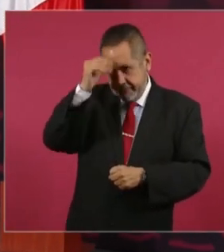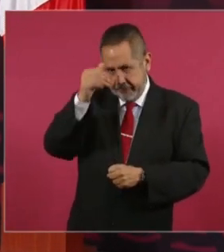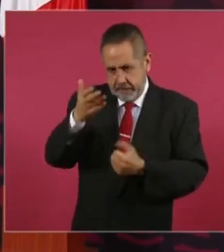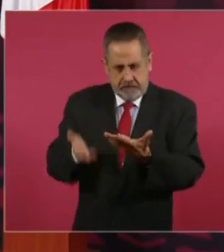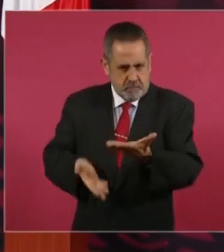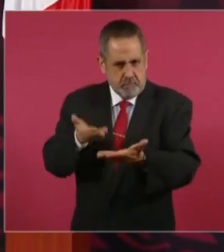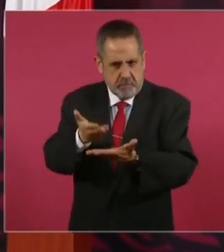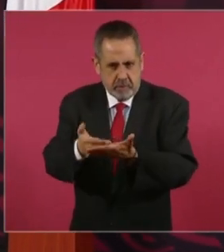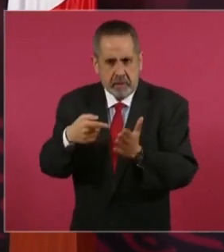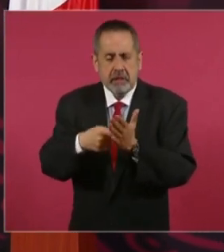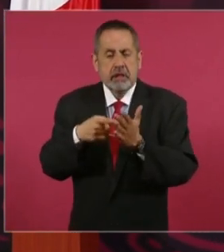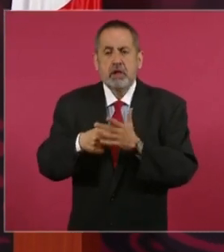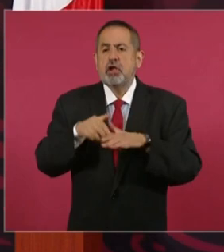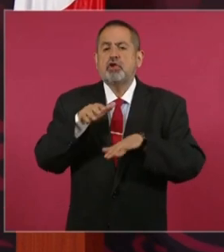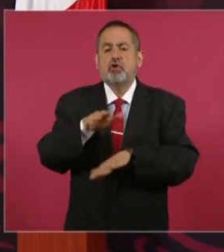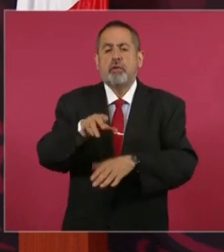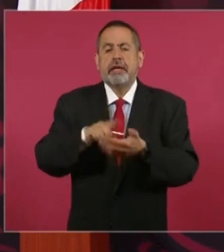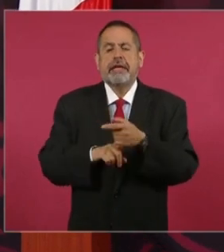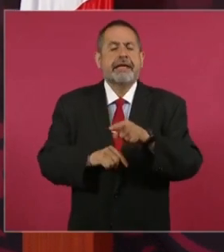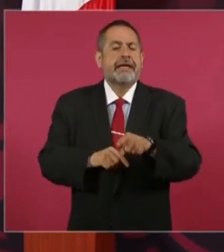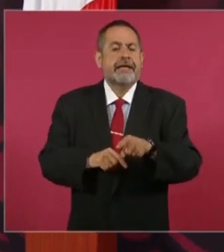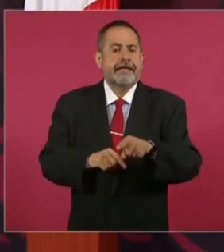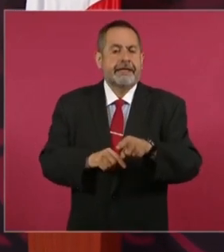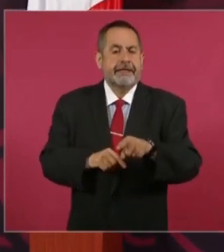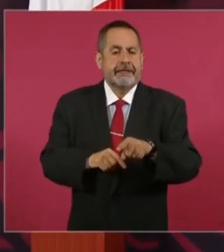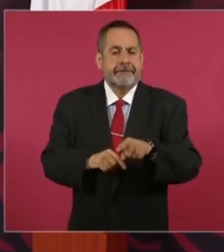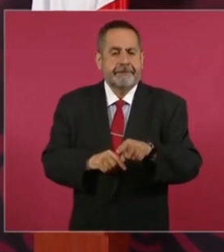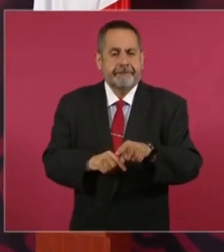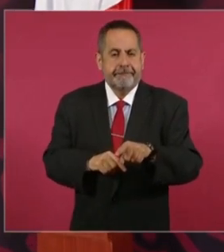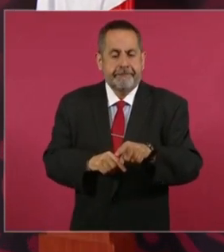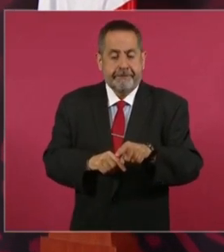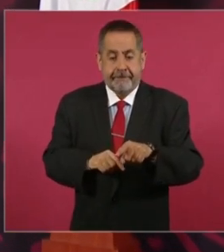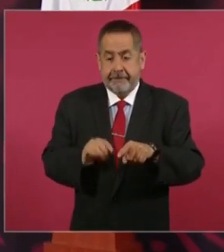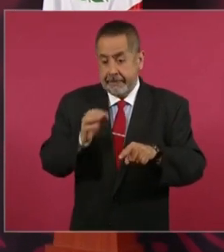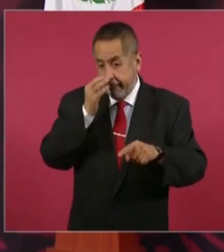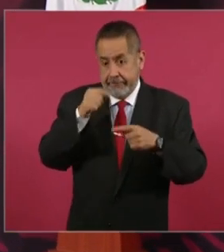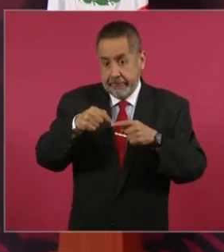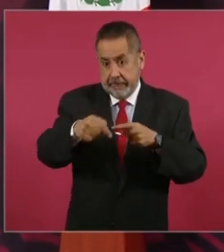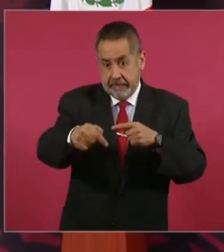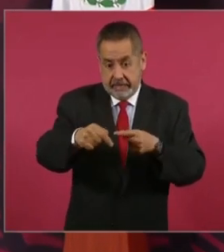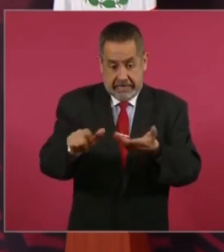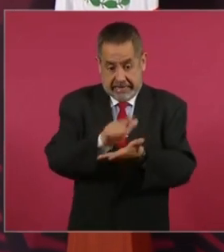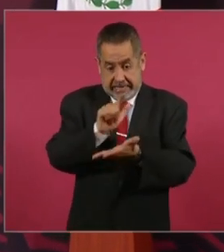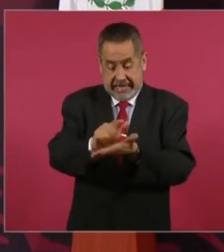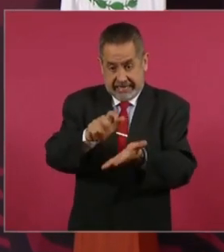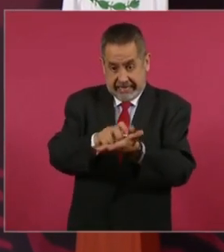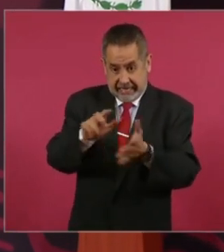va a tratarse en una de estas reformas